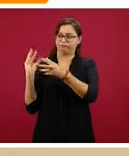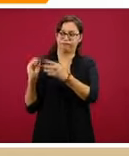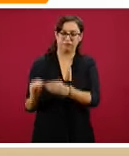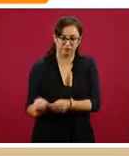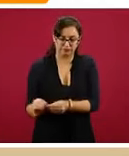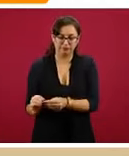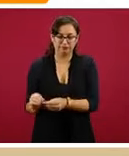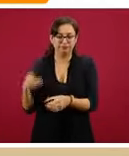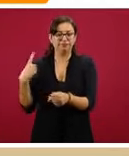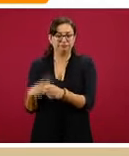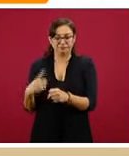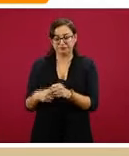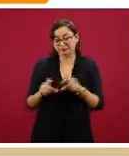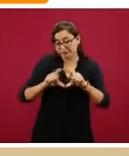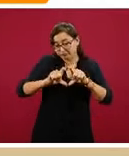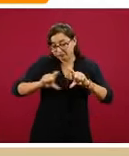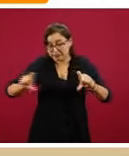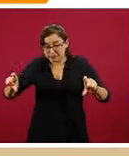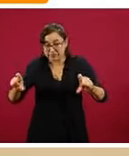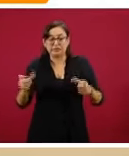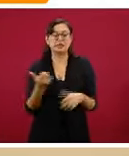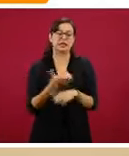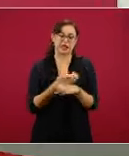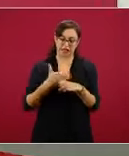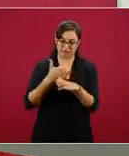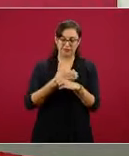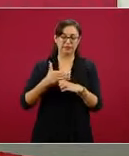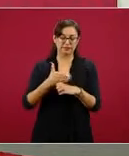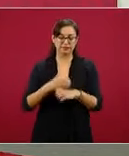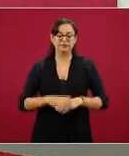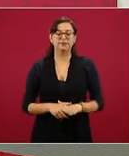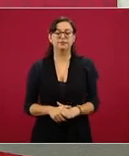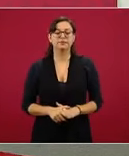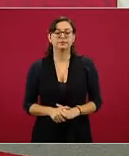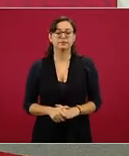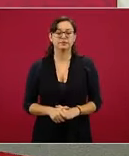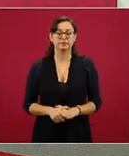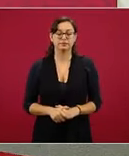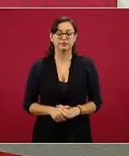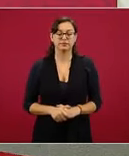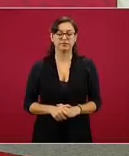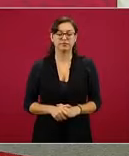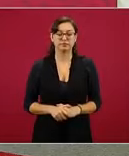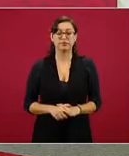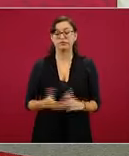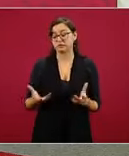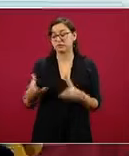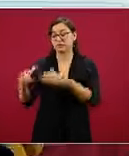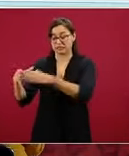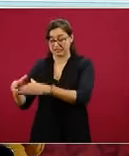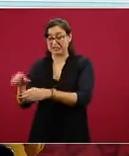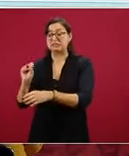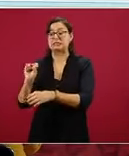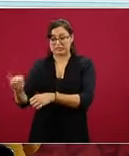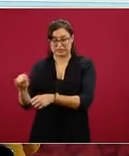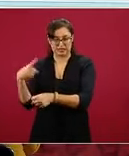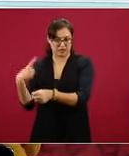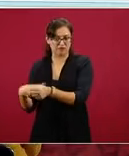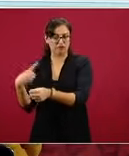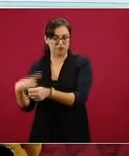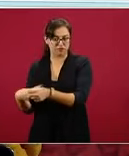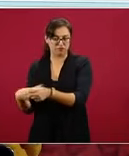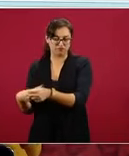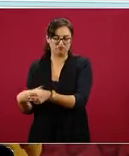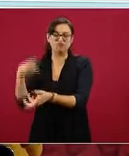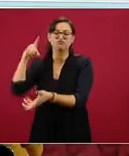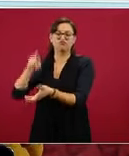distribuidos en las columnas de color café claro. Dentro de este grupo de casos confirmados se encuentran también las personas